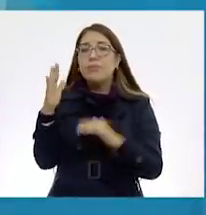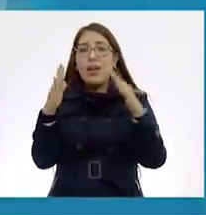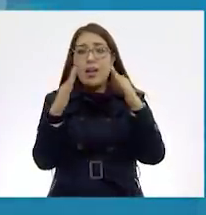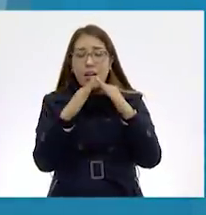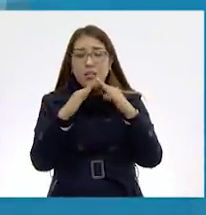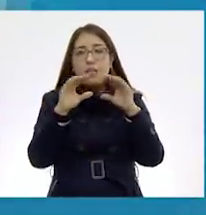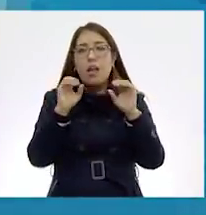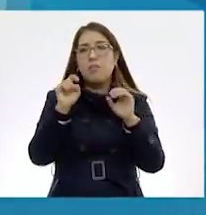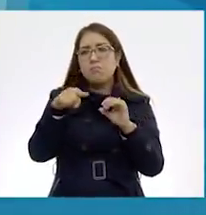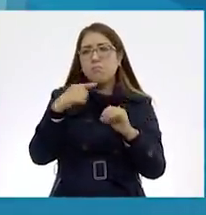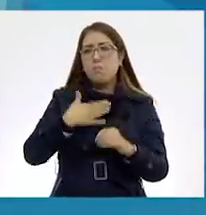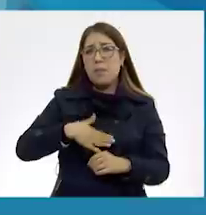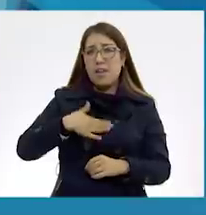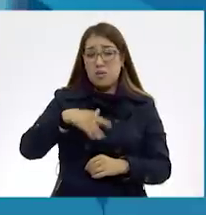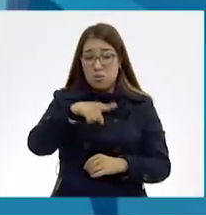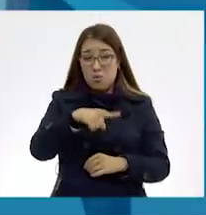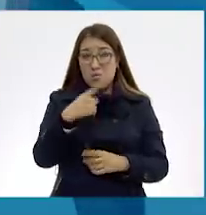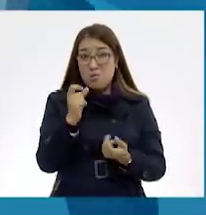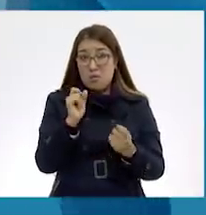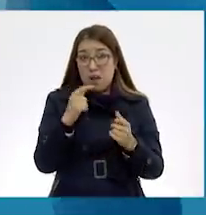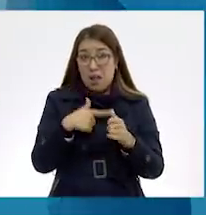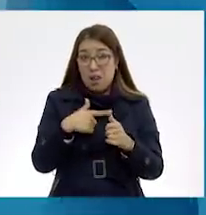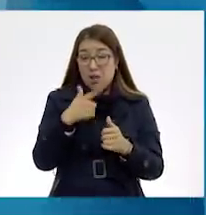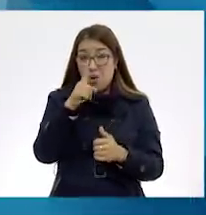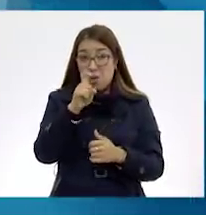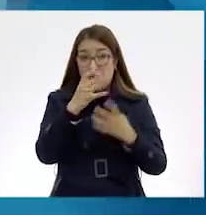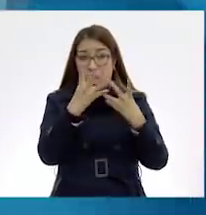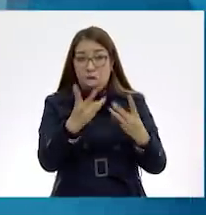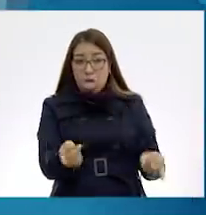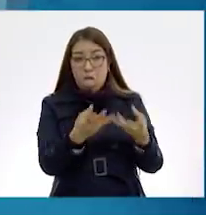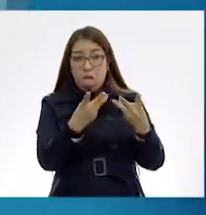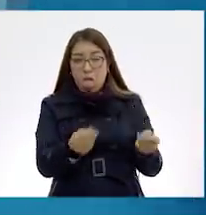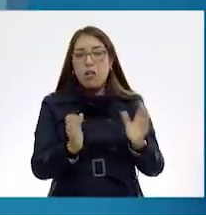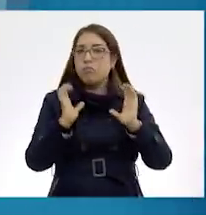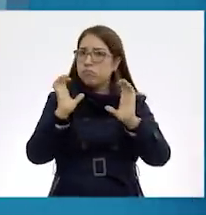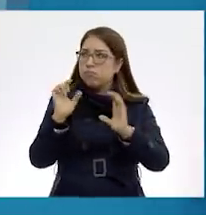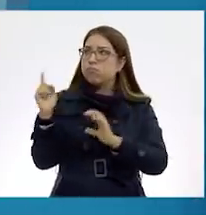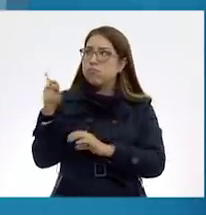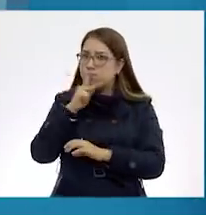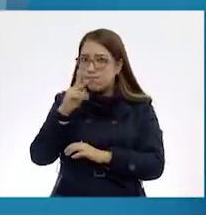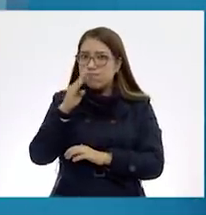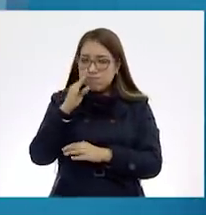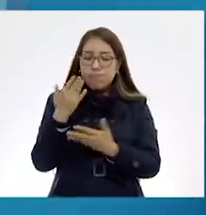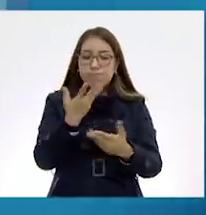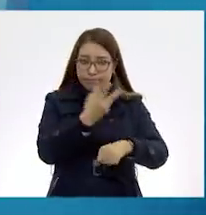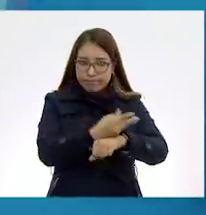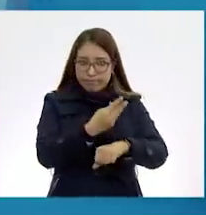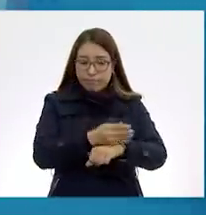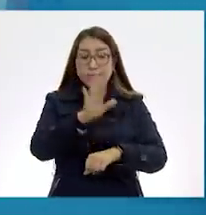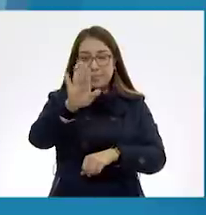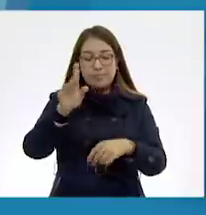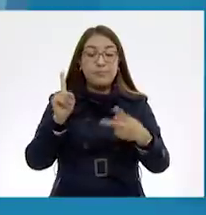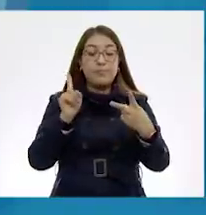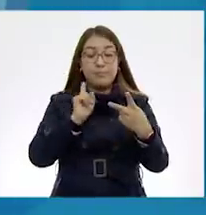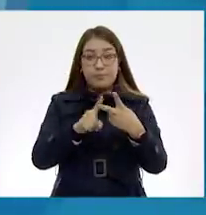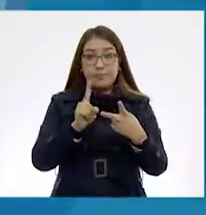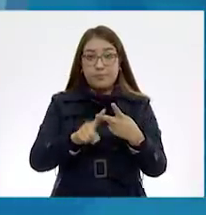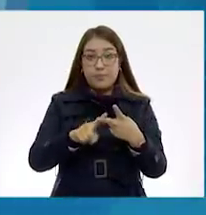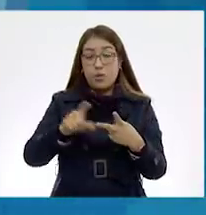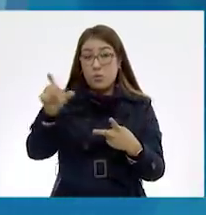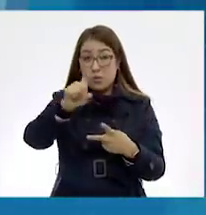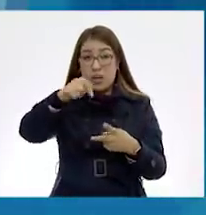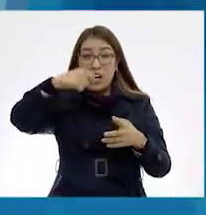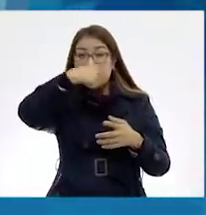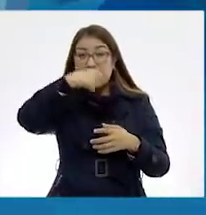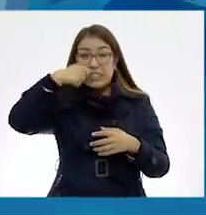inodoro para evitar un gasto innecesario de agua. Número 2. No dejes abierta la llave del agua mientras te cepillas